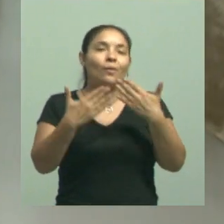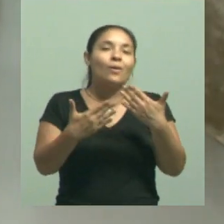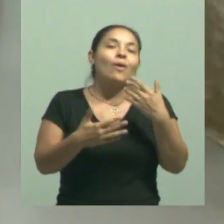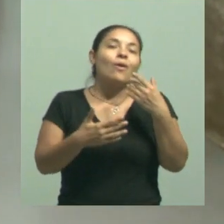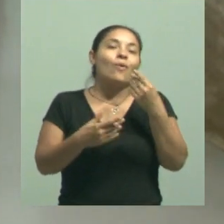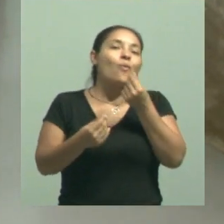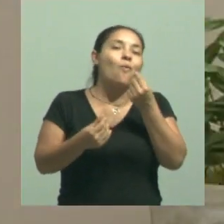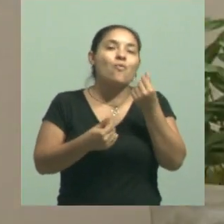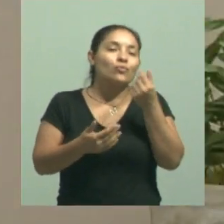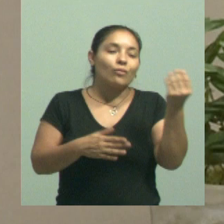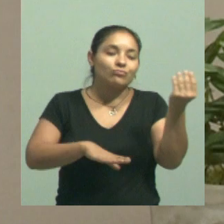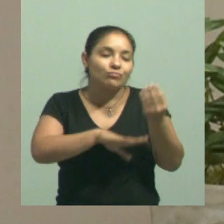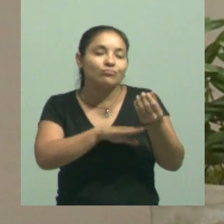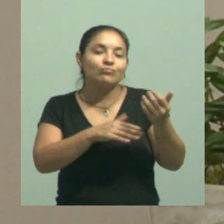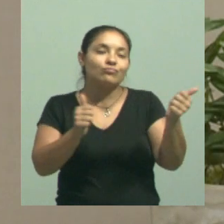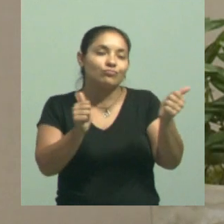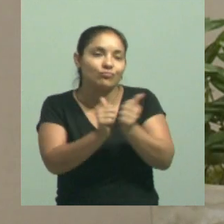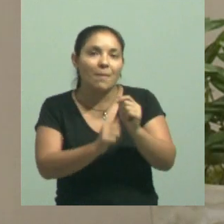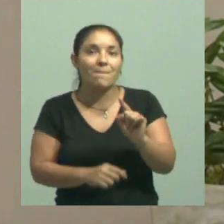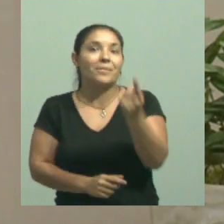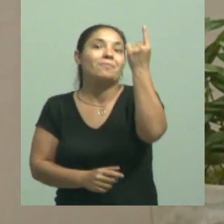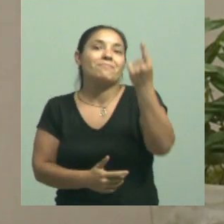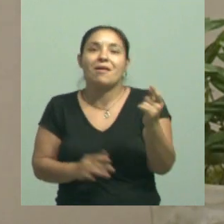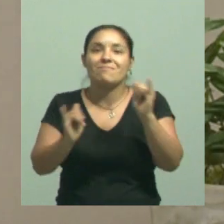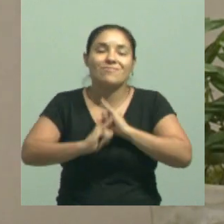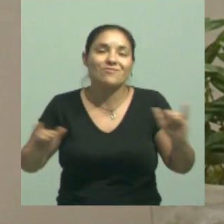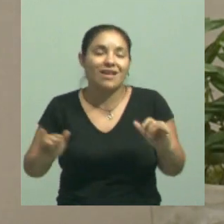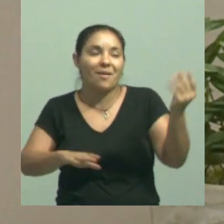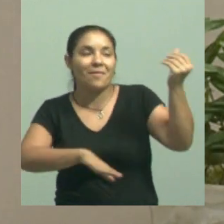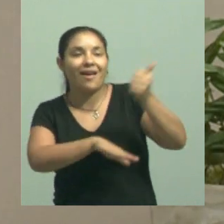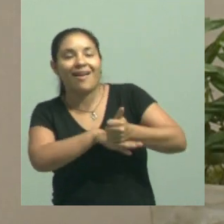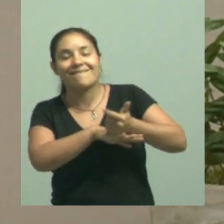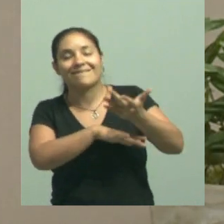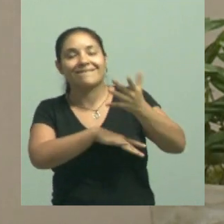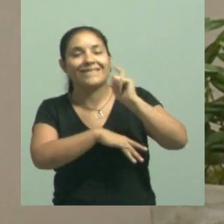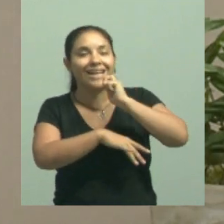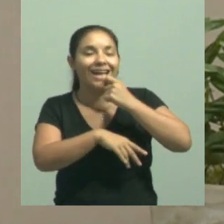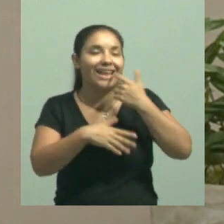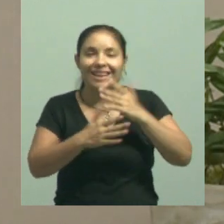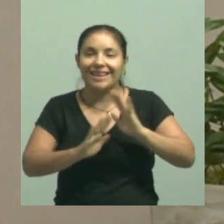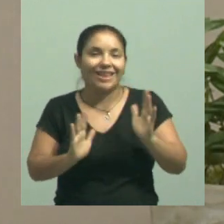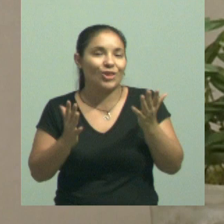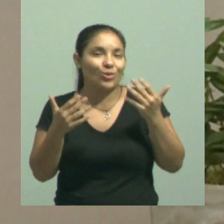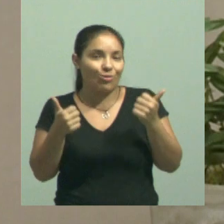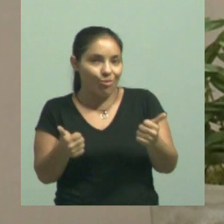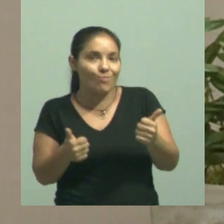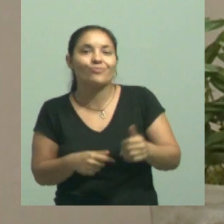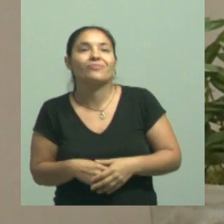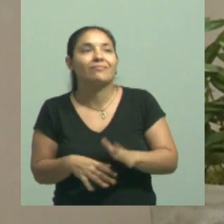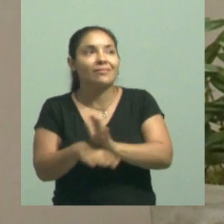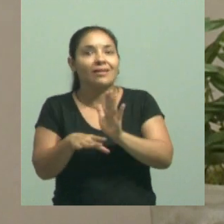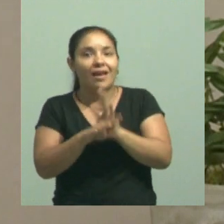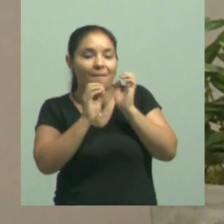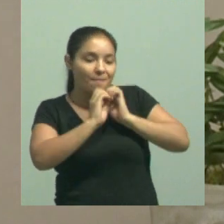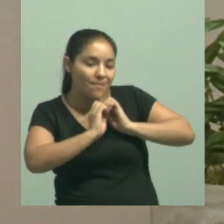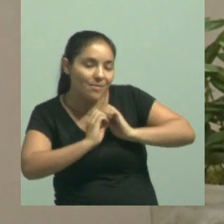nosotros. Además, es un lujo tenerte en el primer programa, ¿no? Hay que decirlo porque es como empezar a trazar